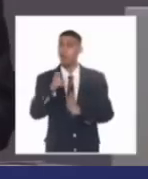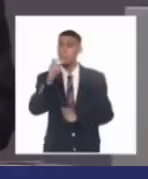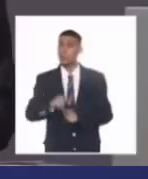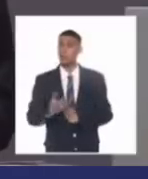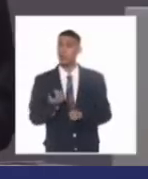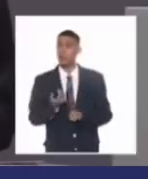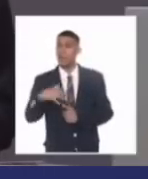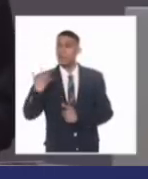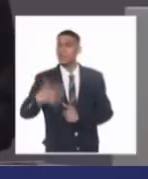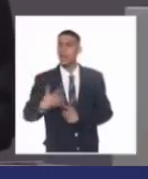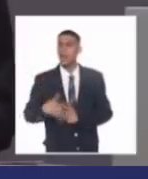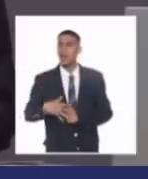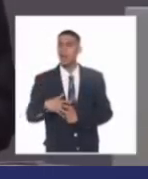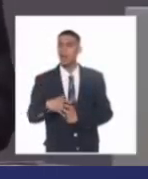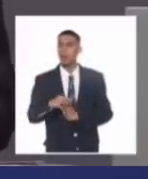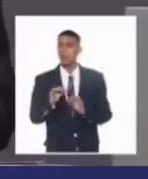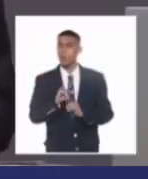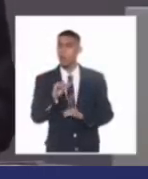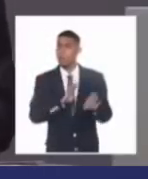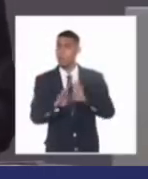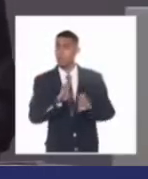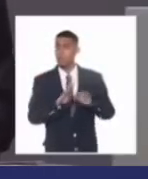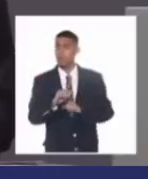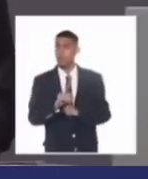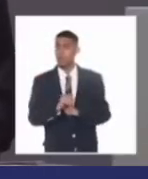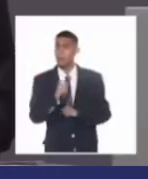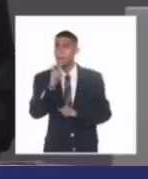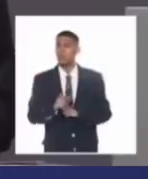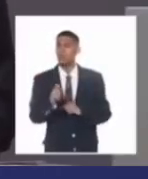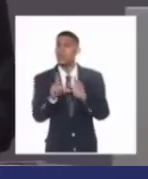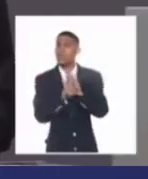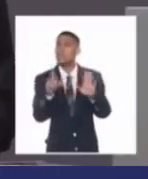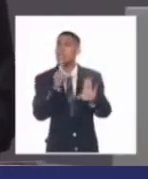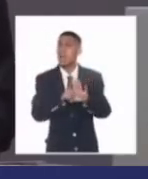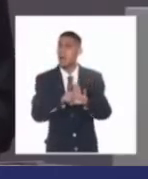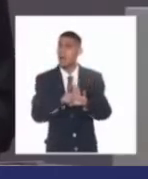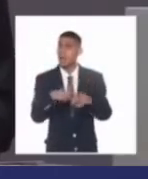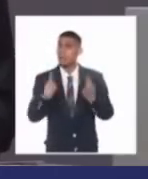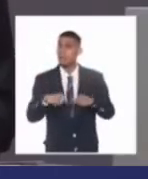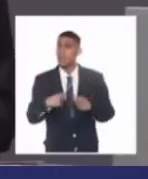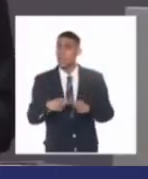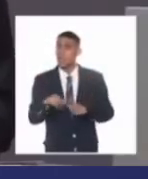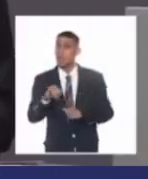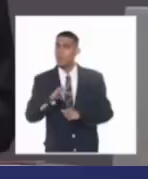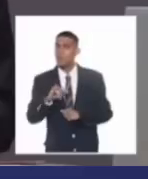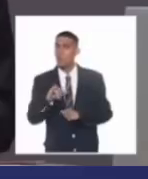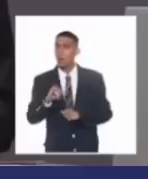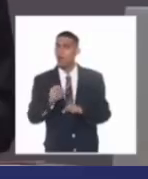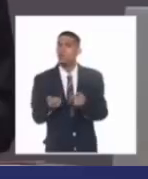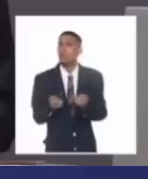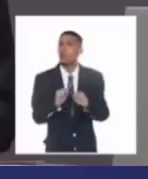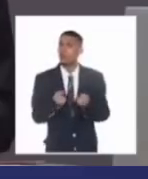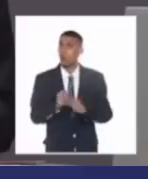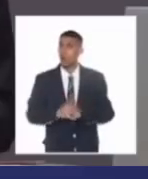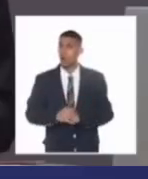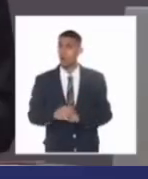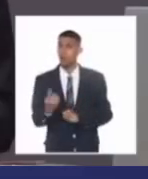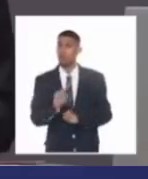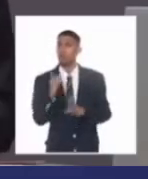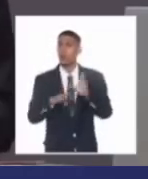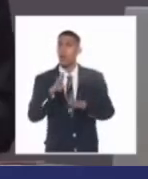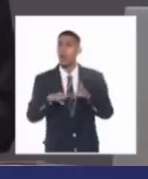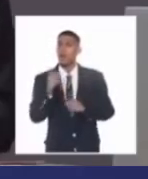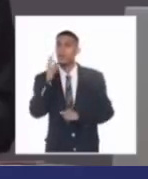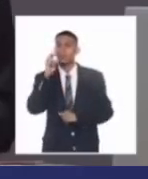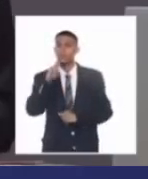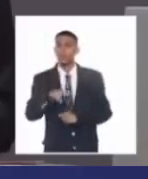los que especulan y contra los ilegales compañeros pues a veces nosotros muchos nos detenemos mucho en controlar Al que está legalizado pero hay una